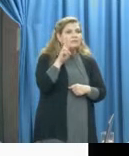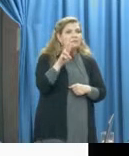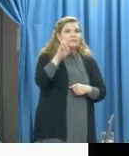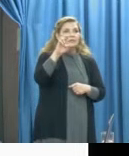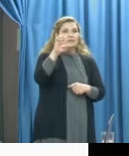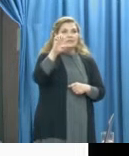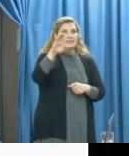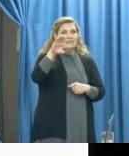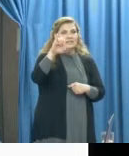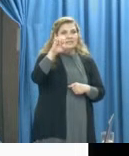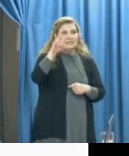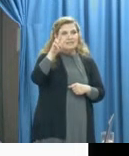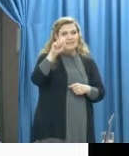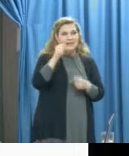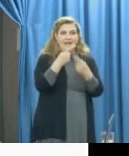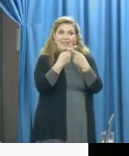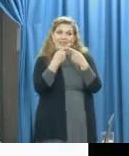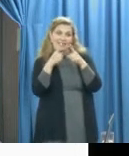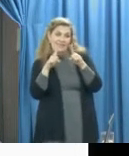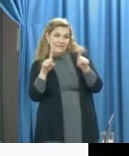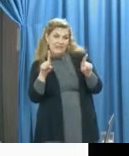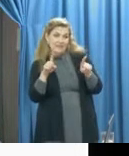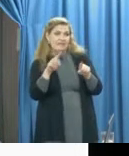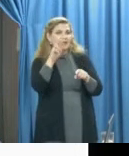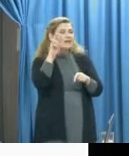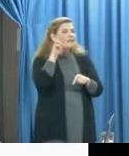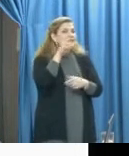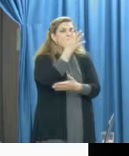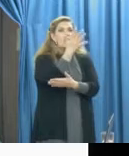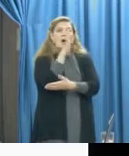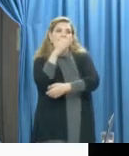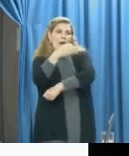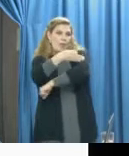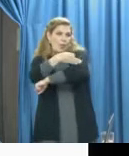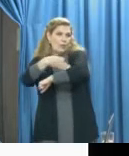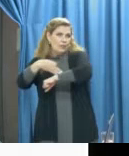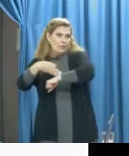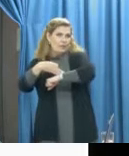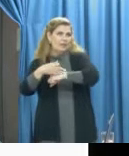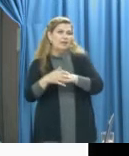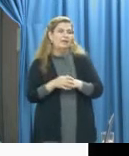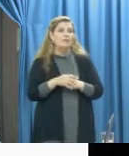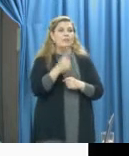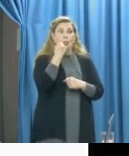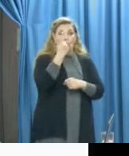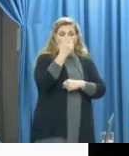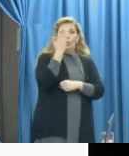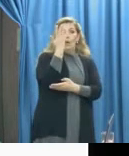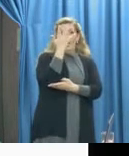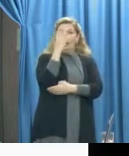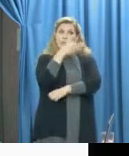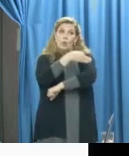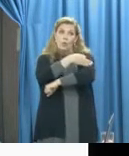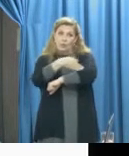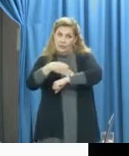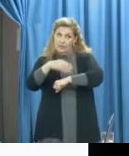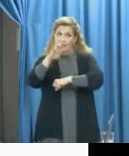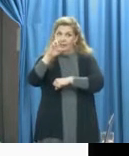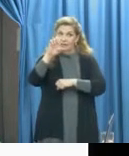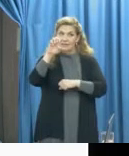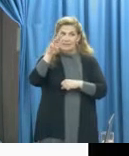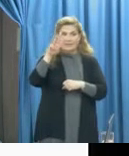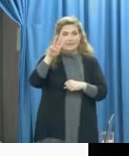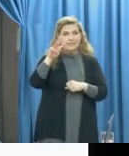recesiva. A diferencia, este es un árbol familiar recesivo. En un árbol familiar recesivo tenemos